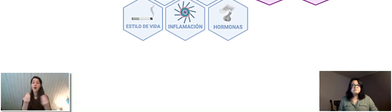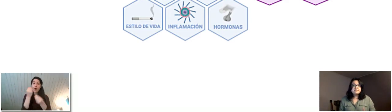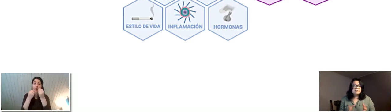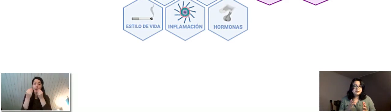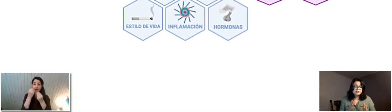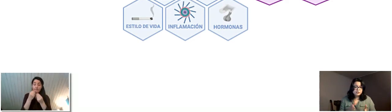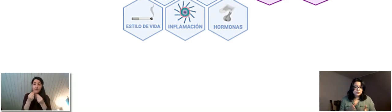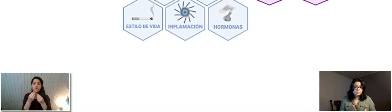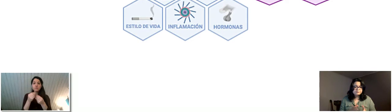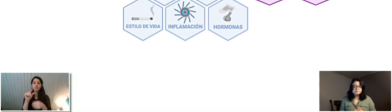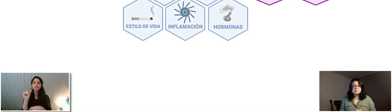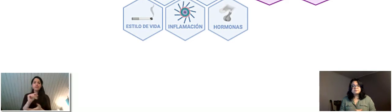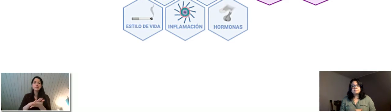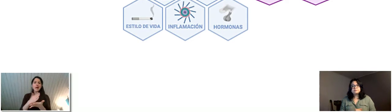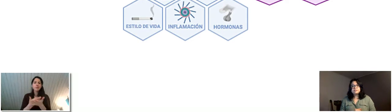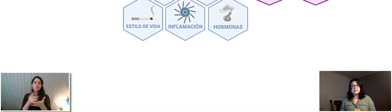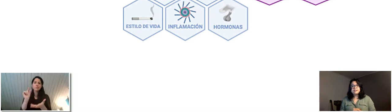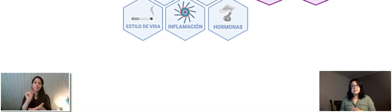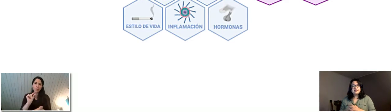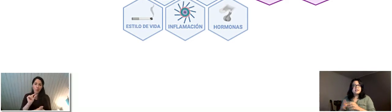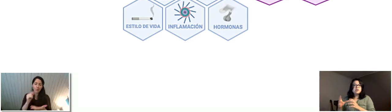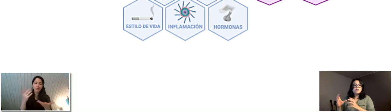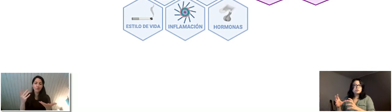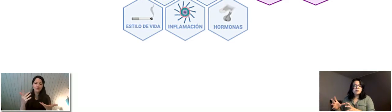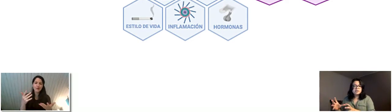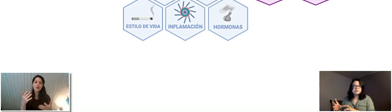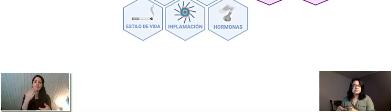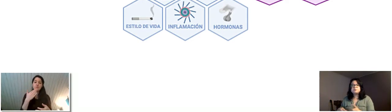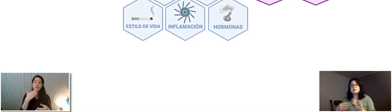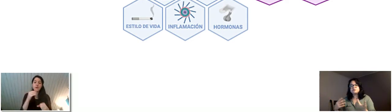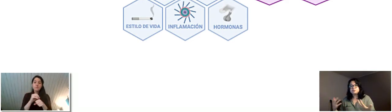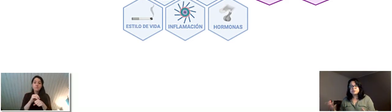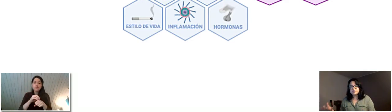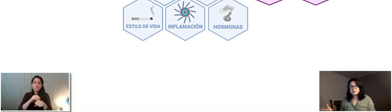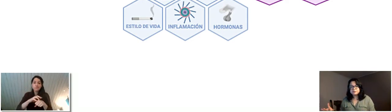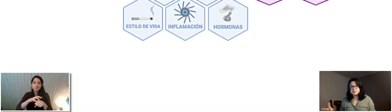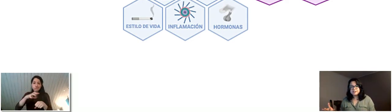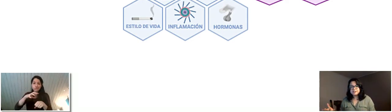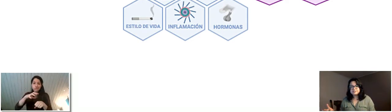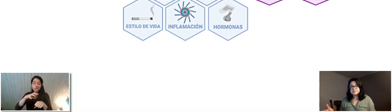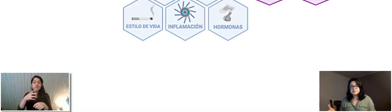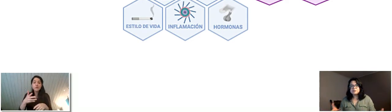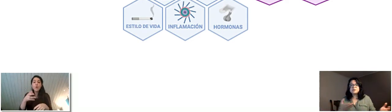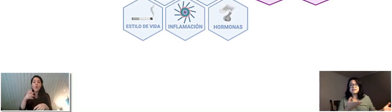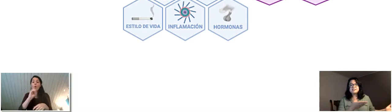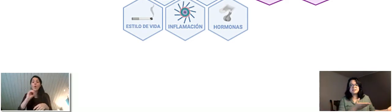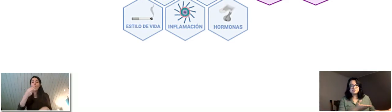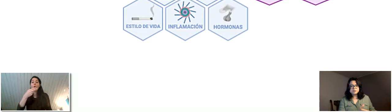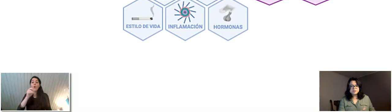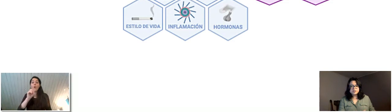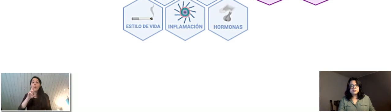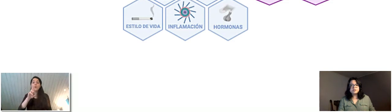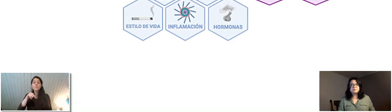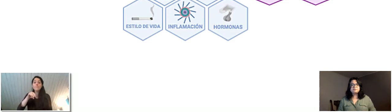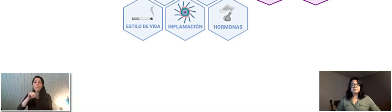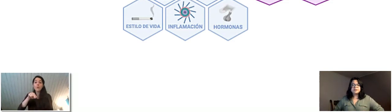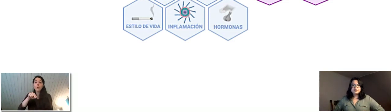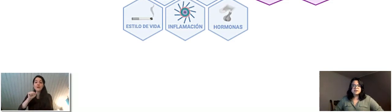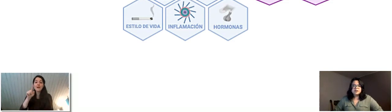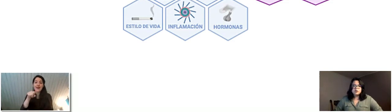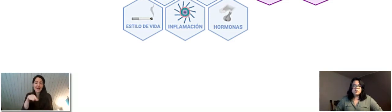la inflamación y hormonas como las hormonas masculinas, como la